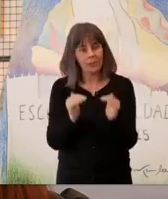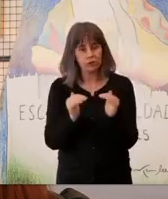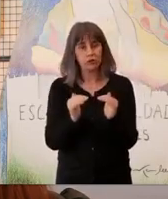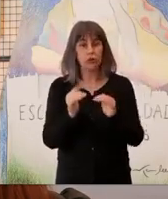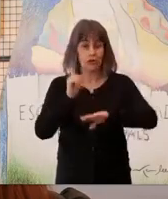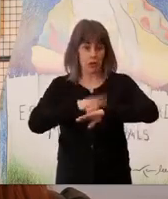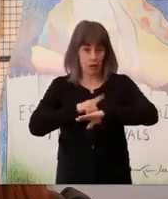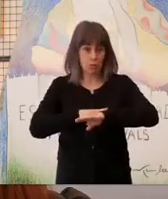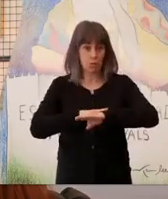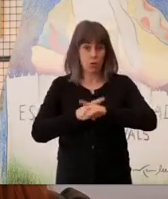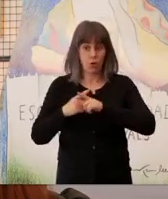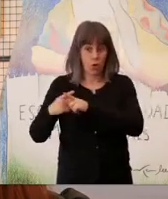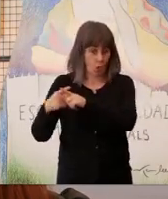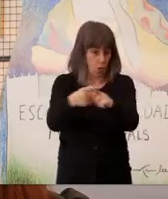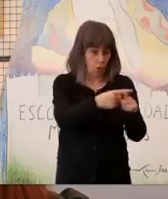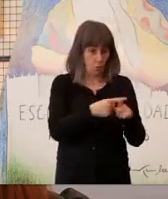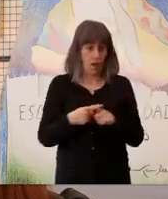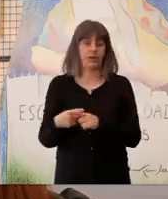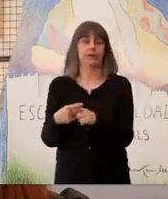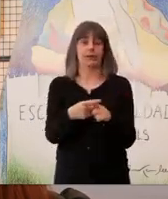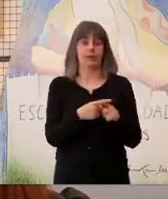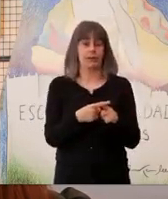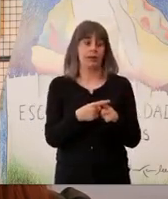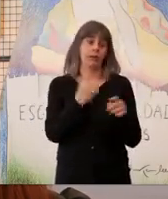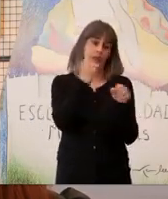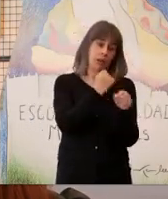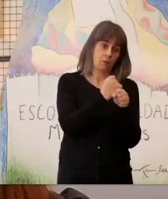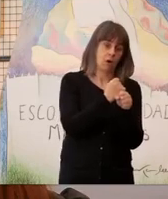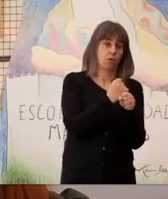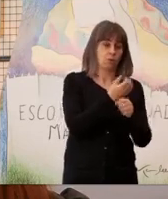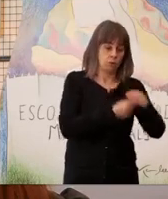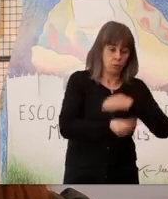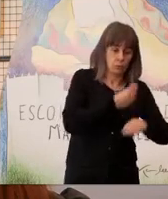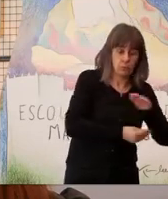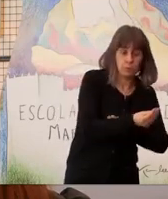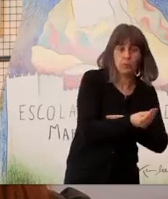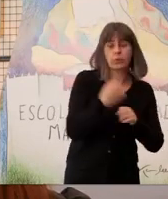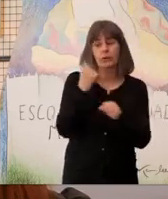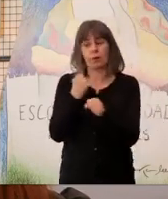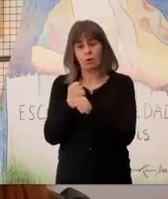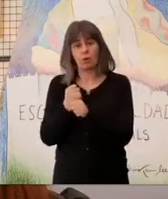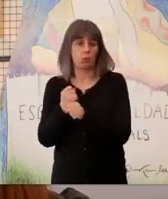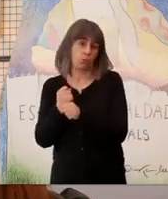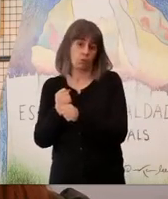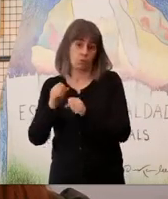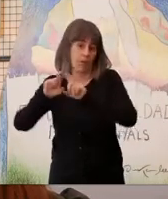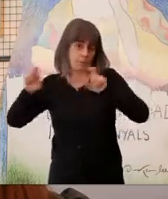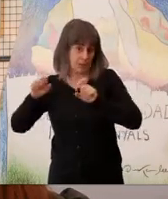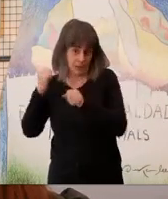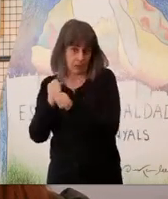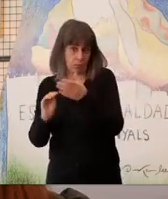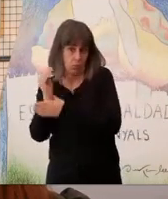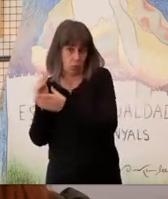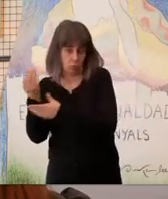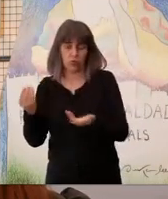entre las tareas productivas y la reproductivas que son las que tiene que cumplir la sociedad Ah pero